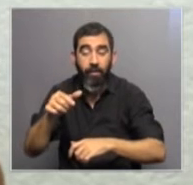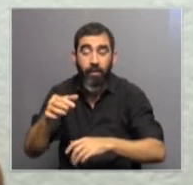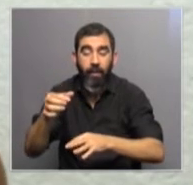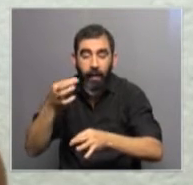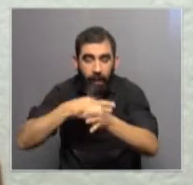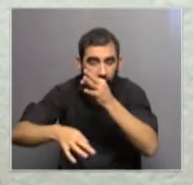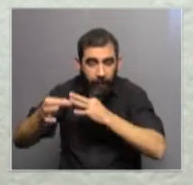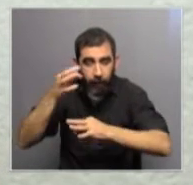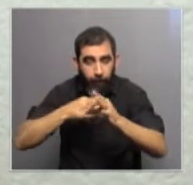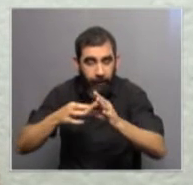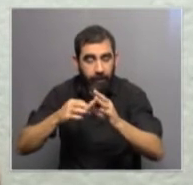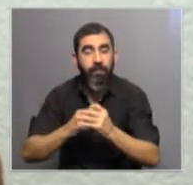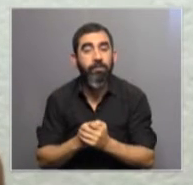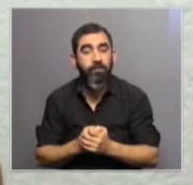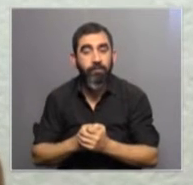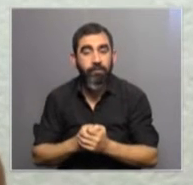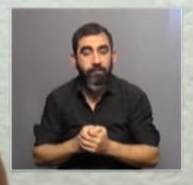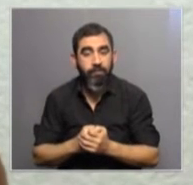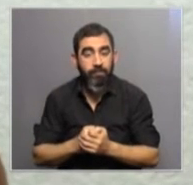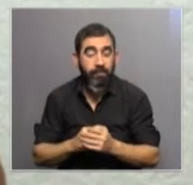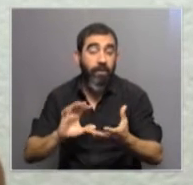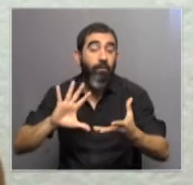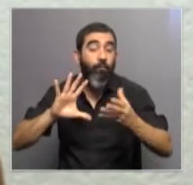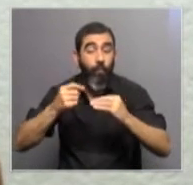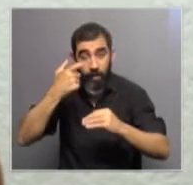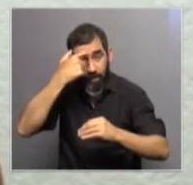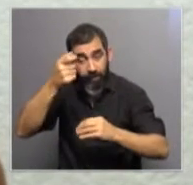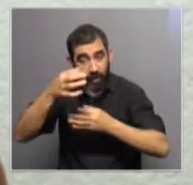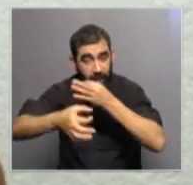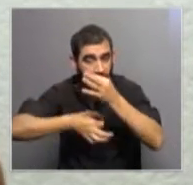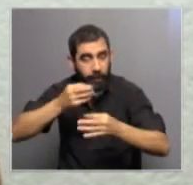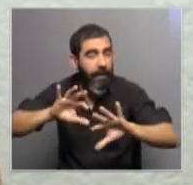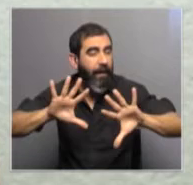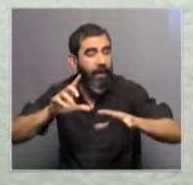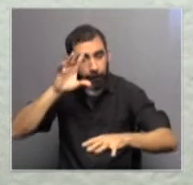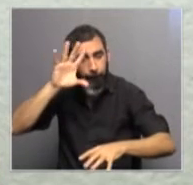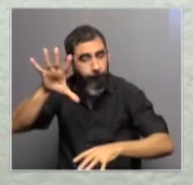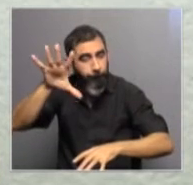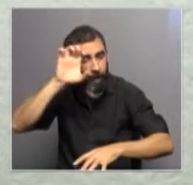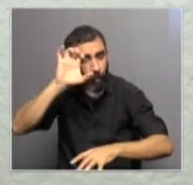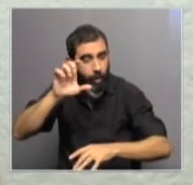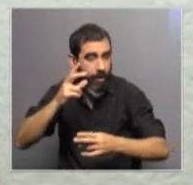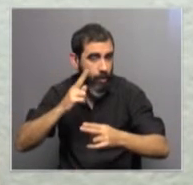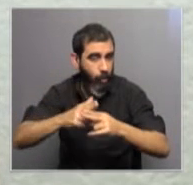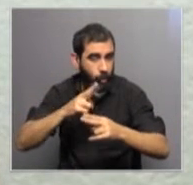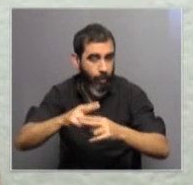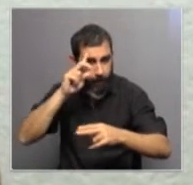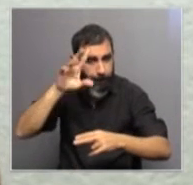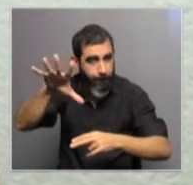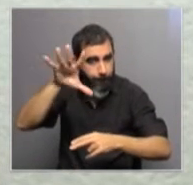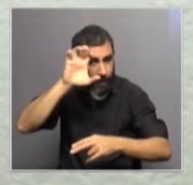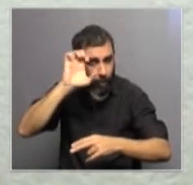nos describió, por decirlo de alguna forma científicamente, qué es la memoria, a la que le llamamos memoria normalmente